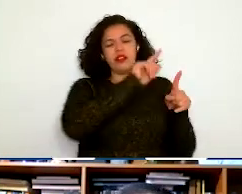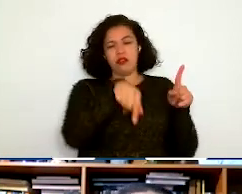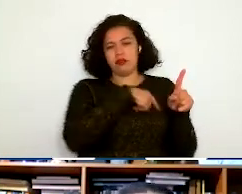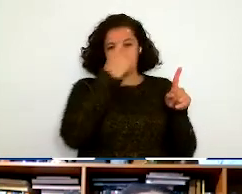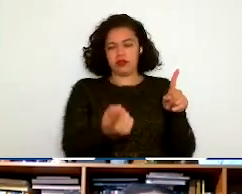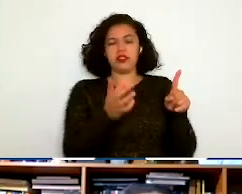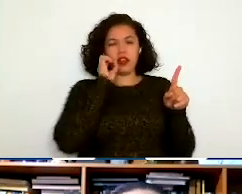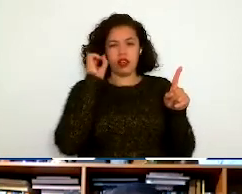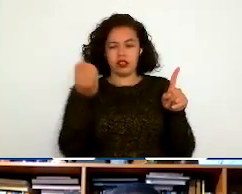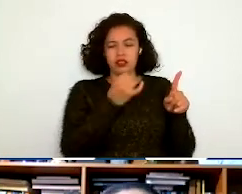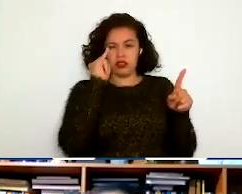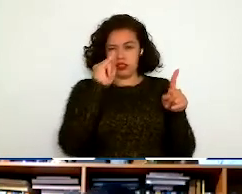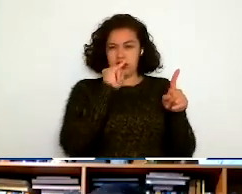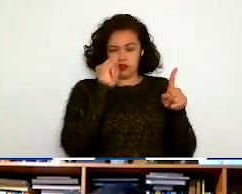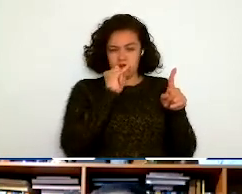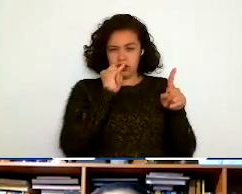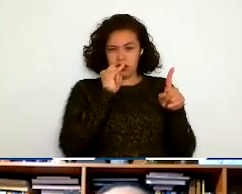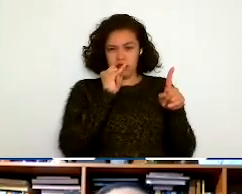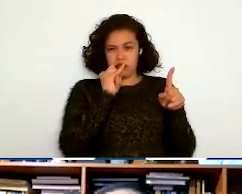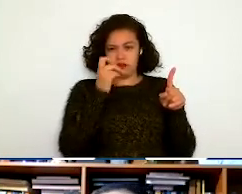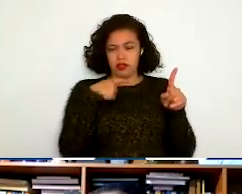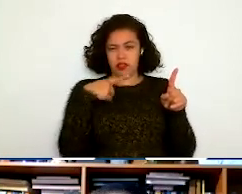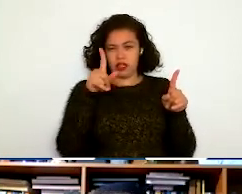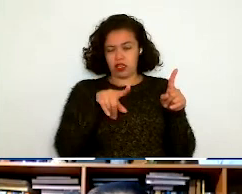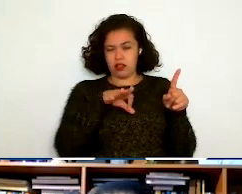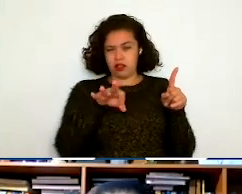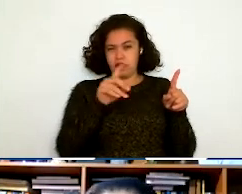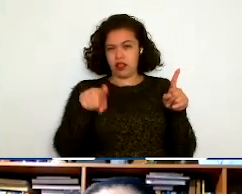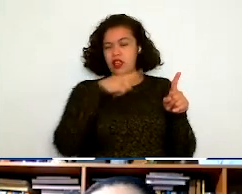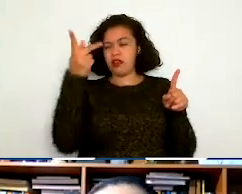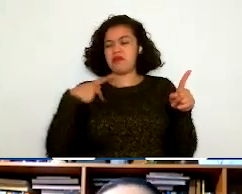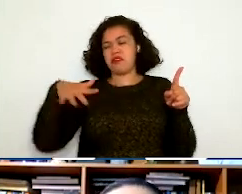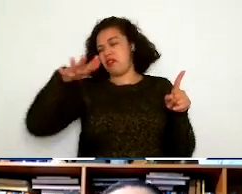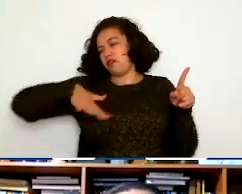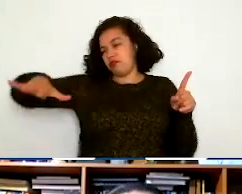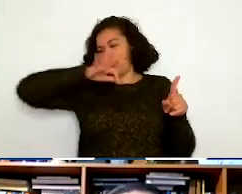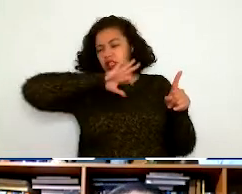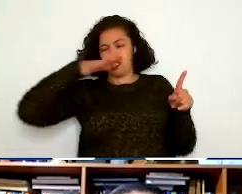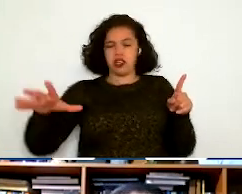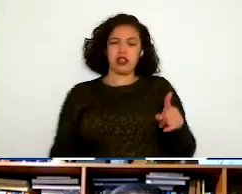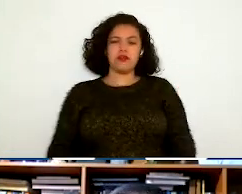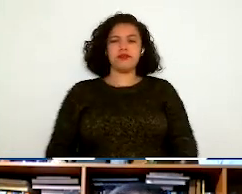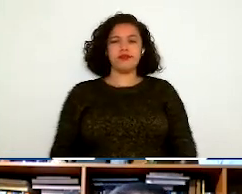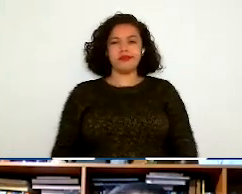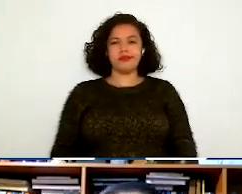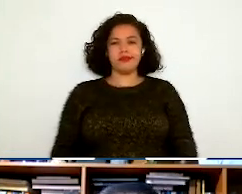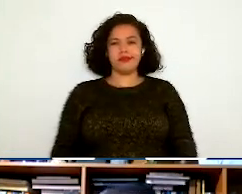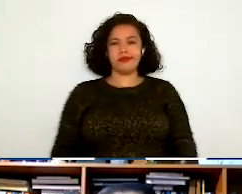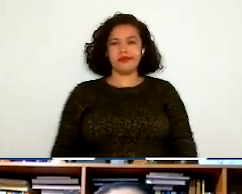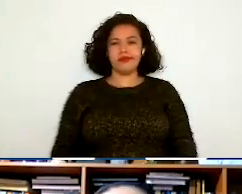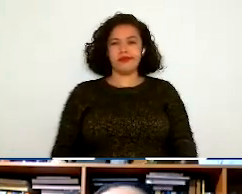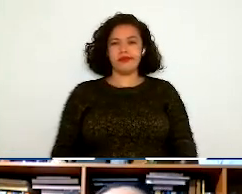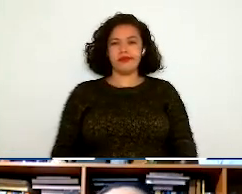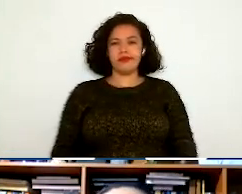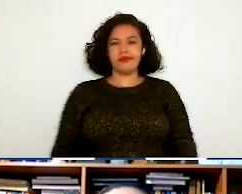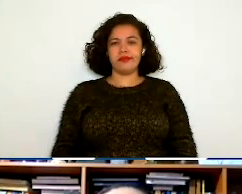la organización o la institución con el personal y la sociedad en general, ¿no? Entonces, en esta dirección es como vamos